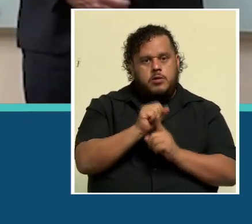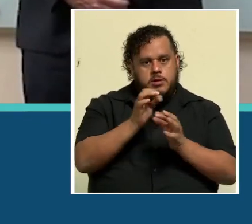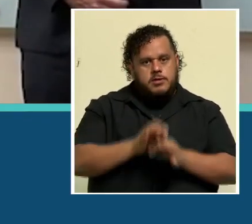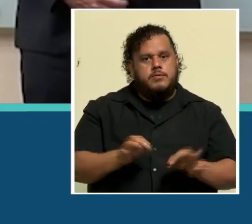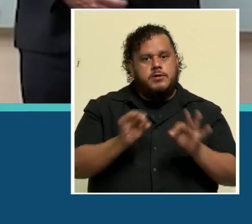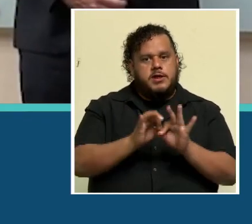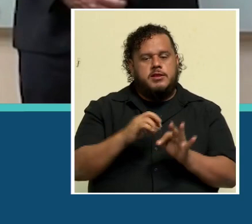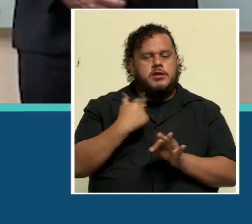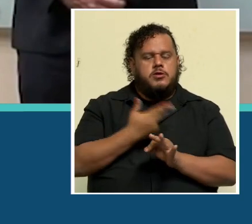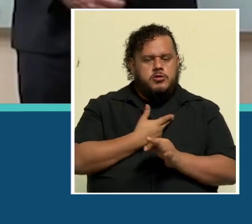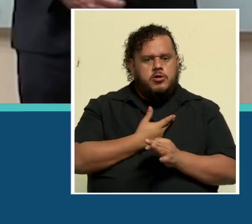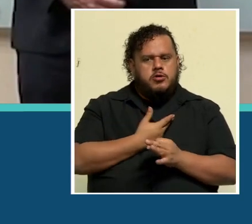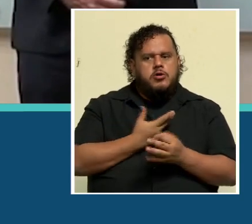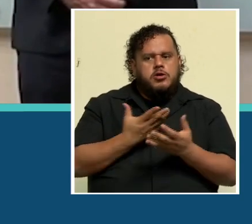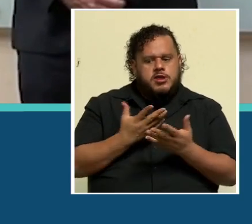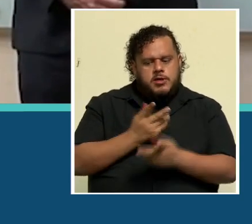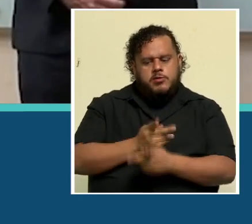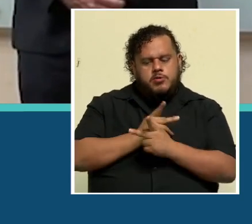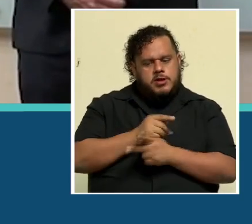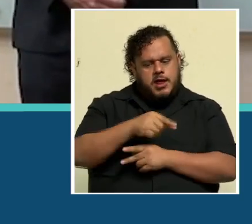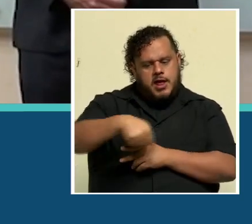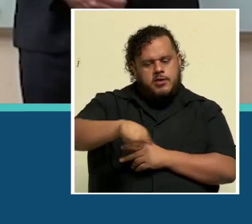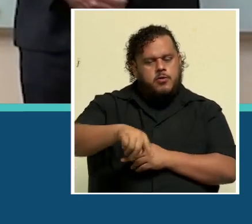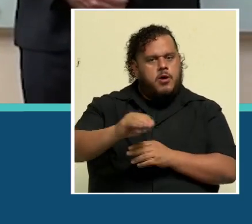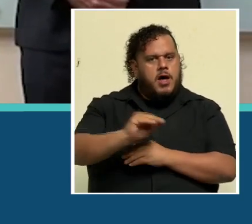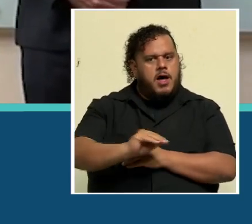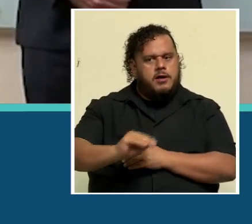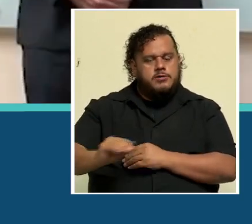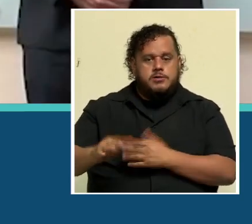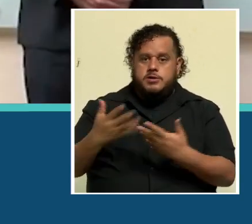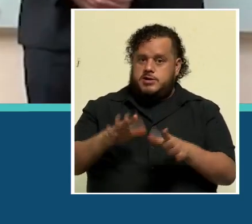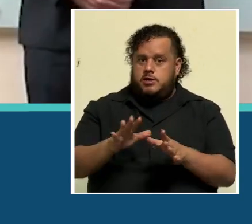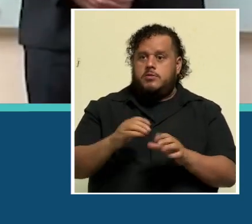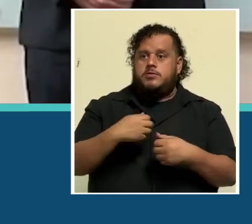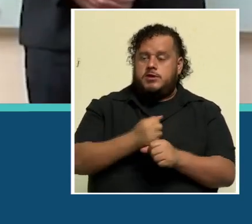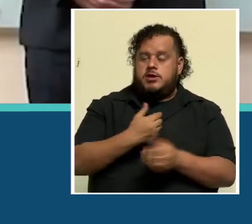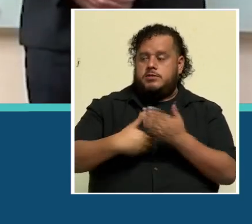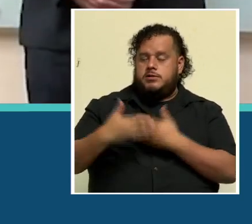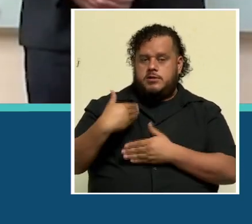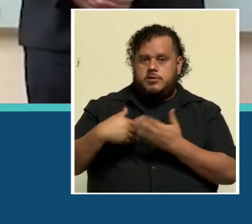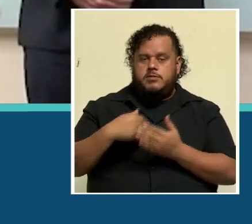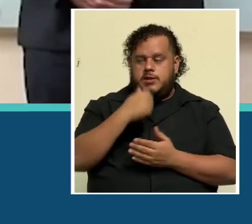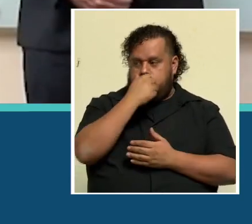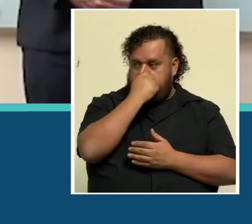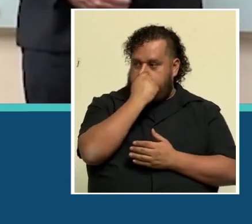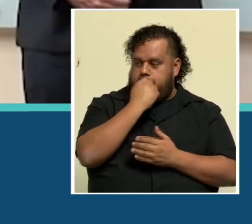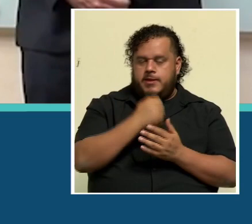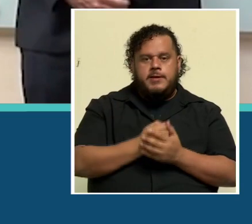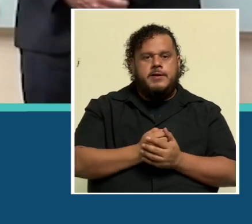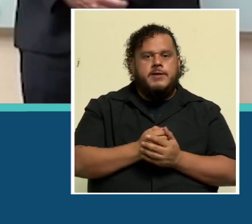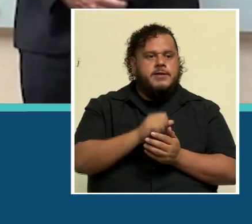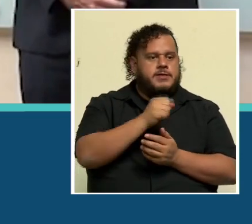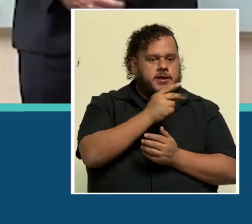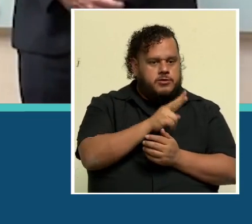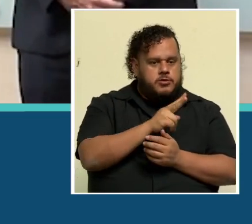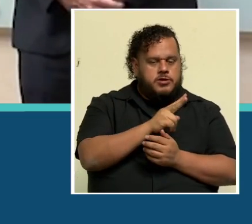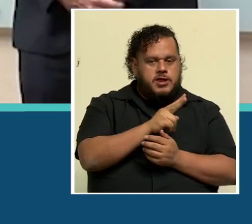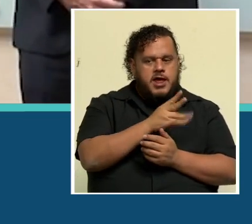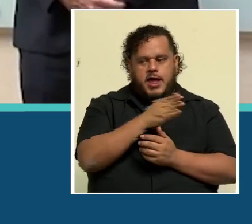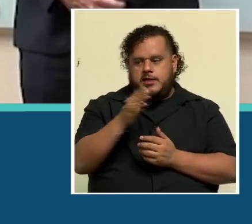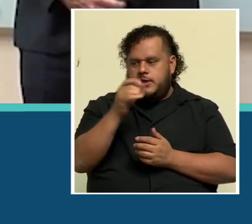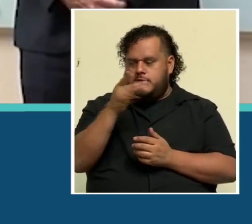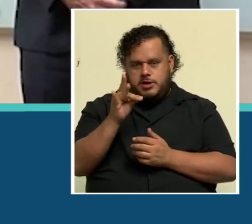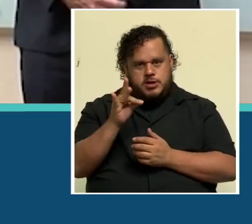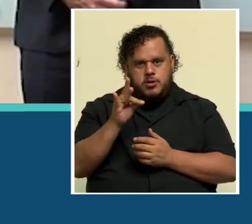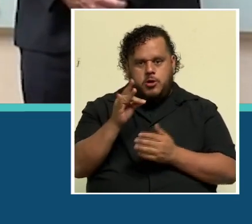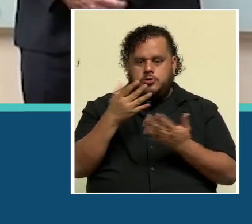comenzando a proteger a la niñez de Costa Rica, como ya lo hemos hecho con las personas menores de 12 a 18, que tenemos una